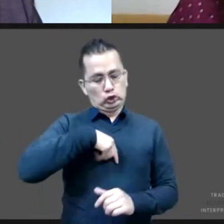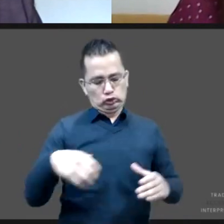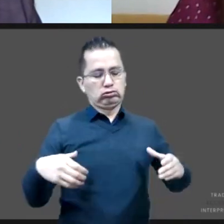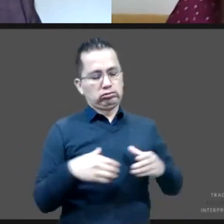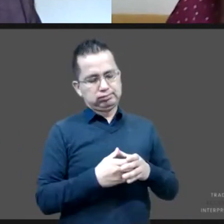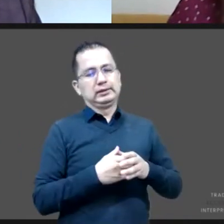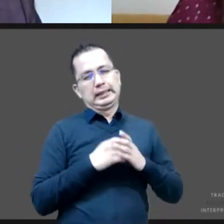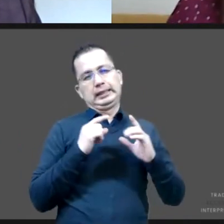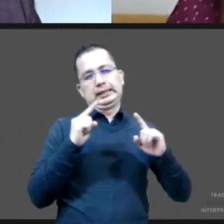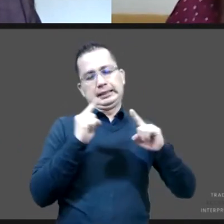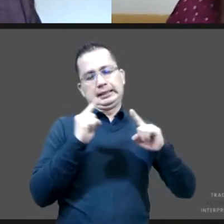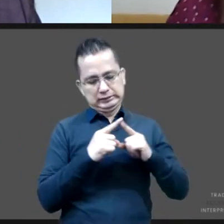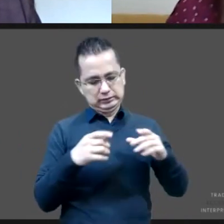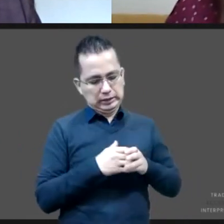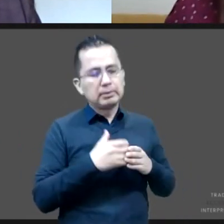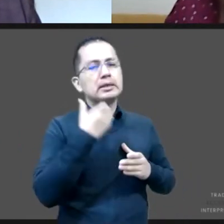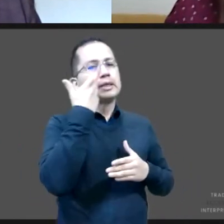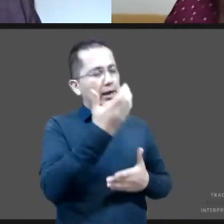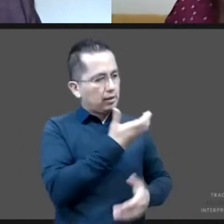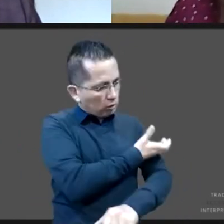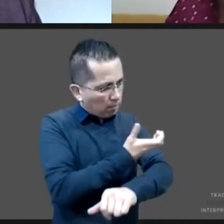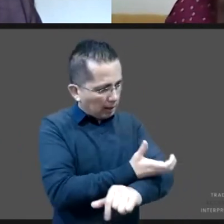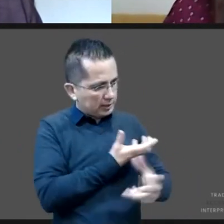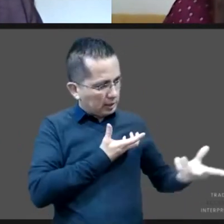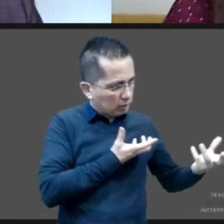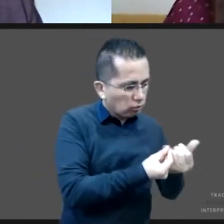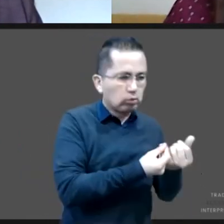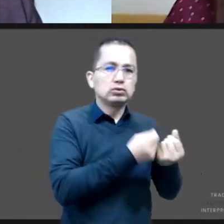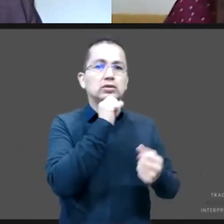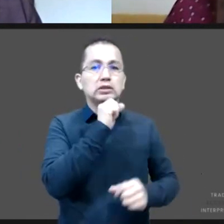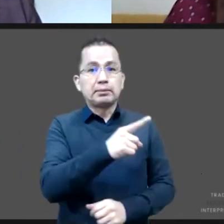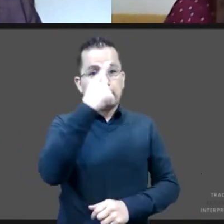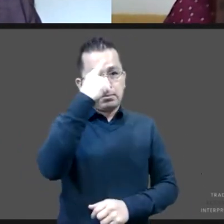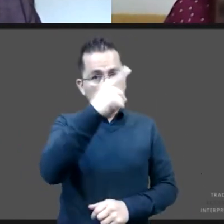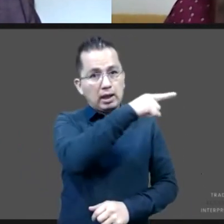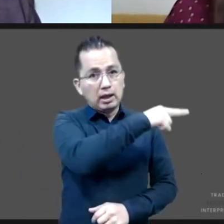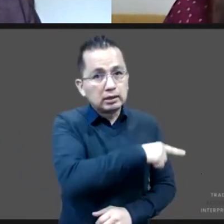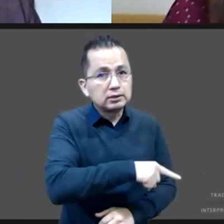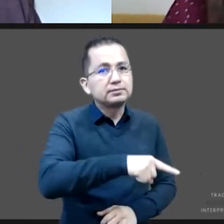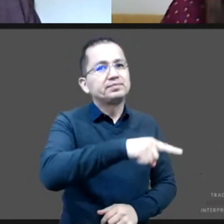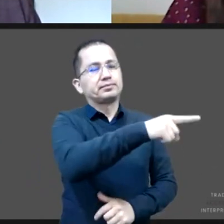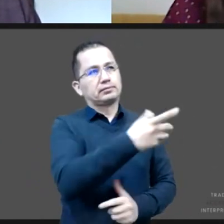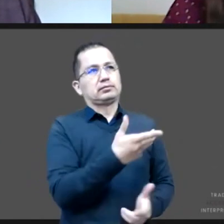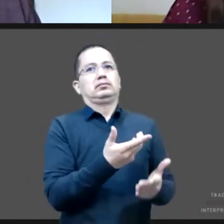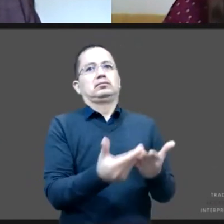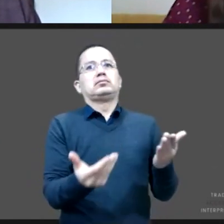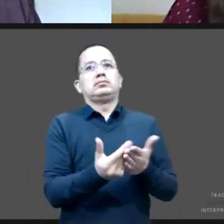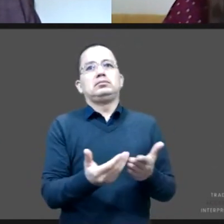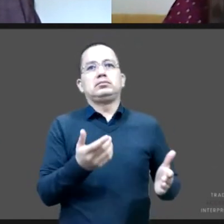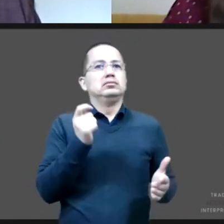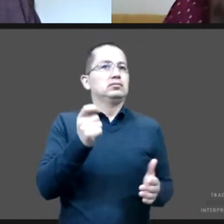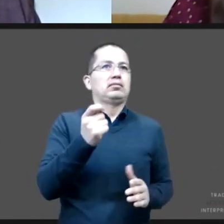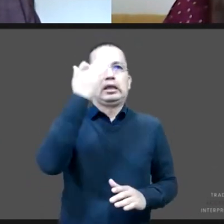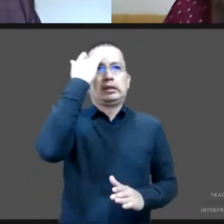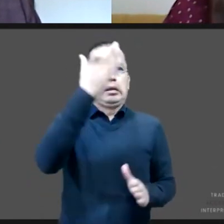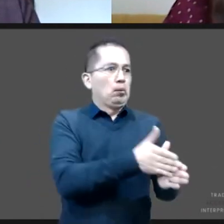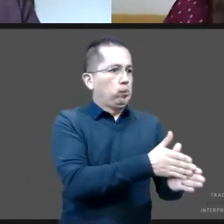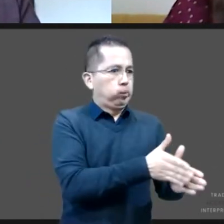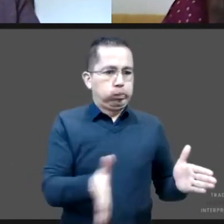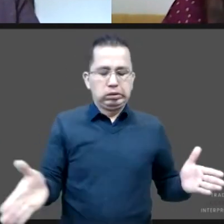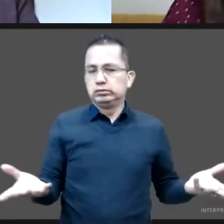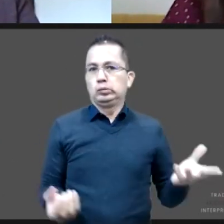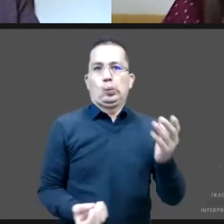acompañarles y queremos también estar presentes ¿no? en esta nueva historia y en este nuevo rumbo que